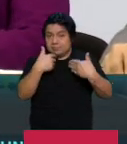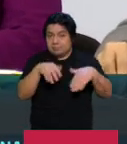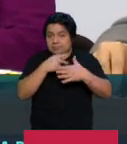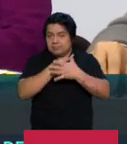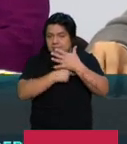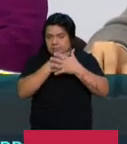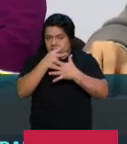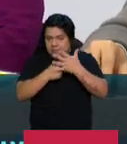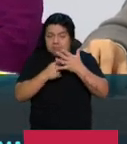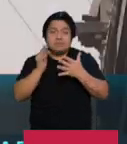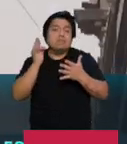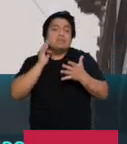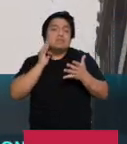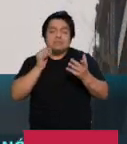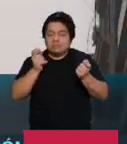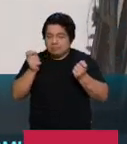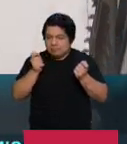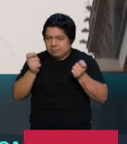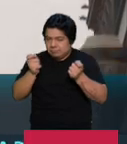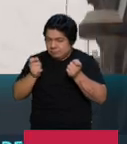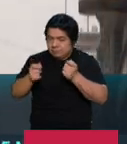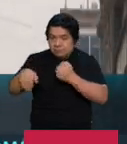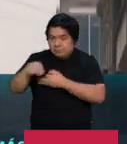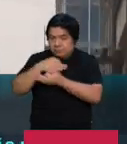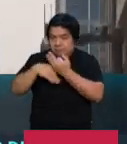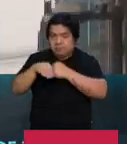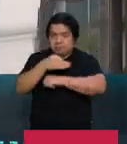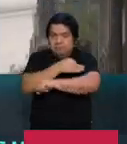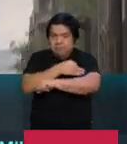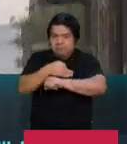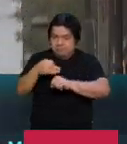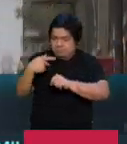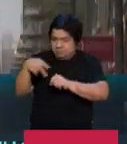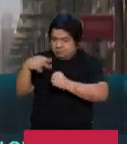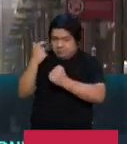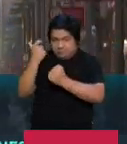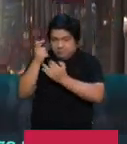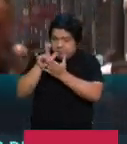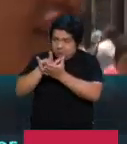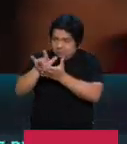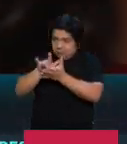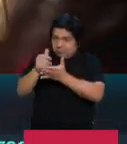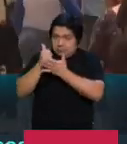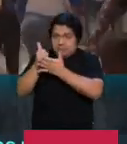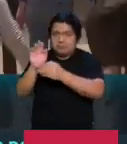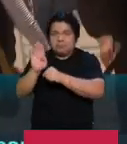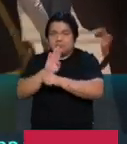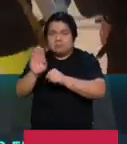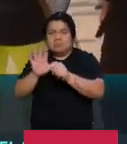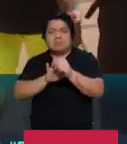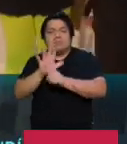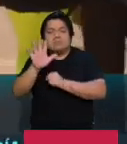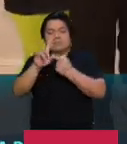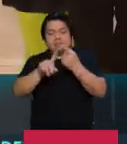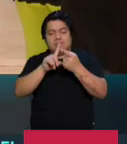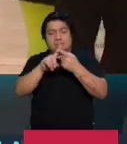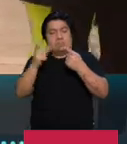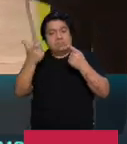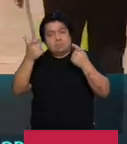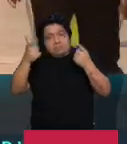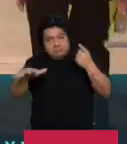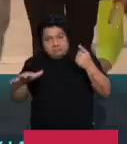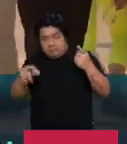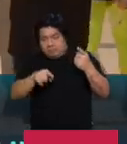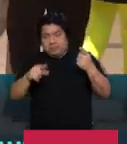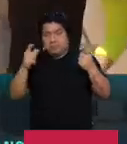programa de regulación fiscal que prioriza el apoyo a la economía familiar. Entre los beneficios destacan un esquema de descuentos para el